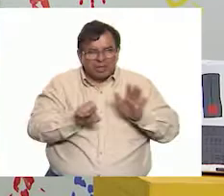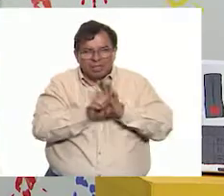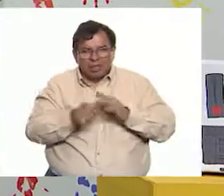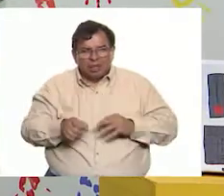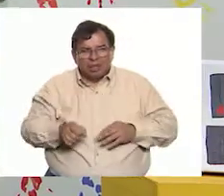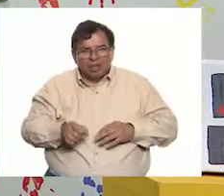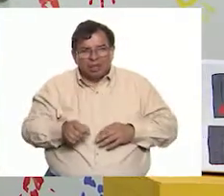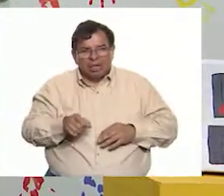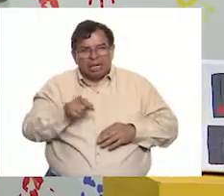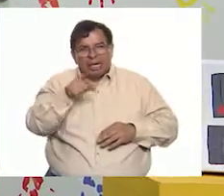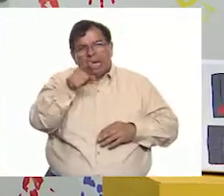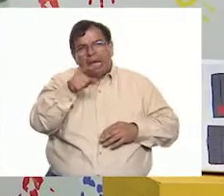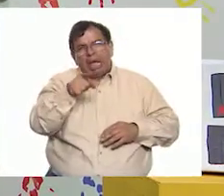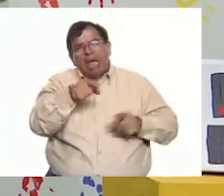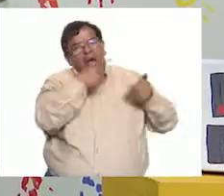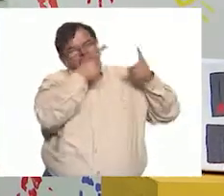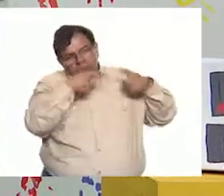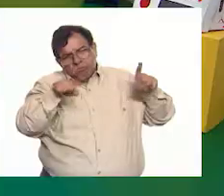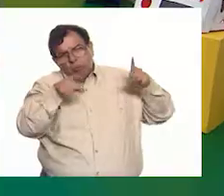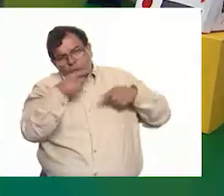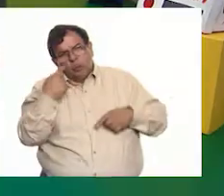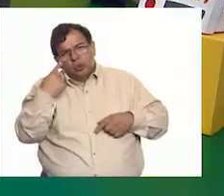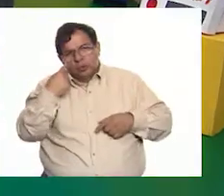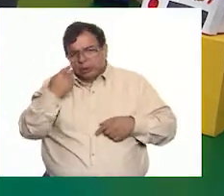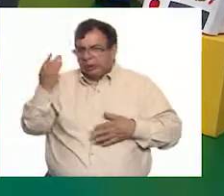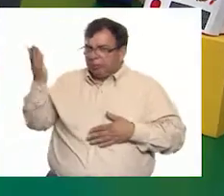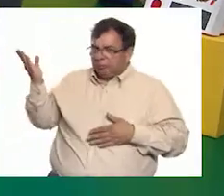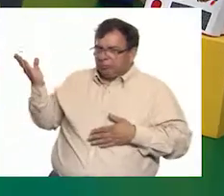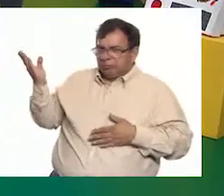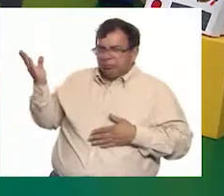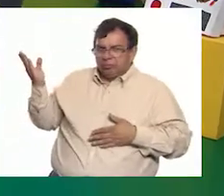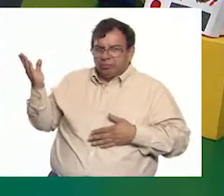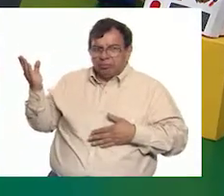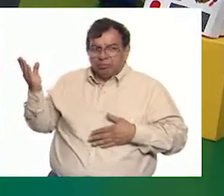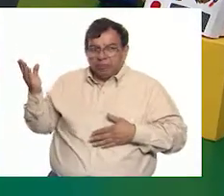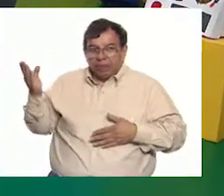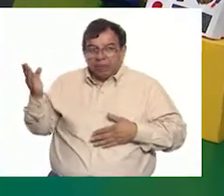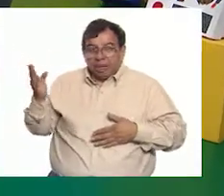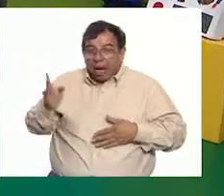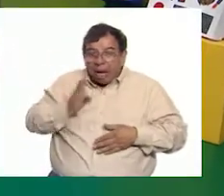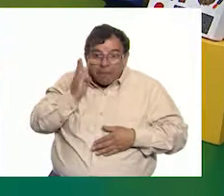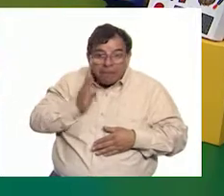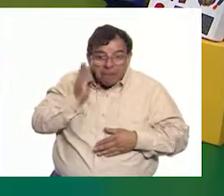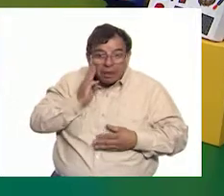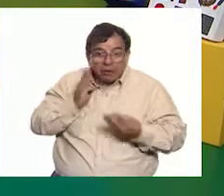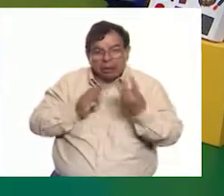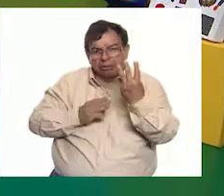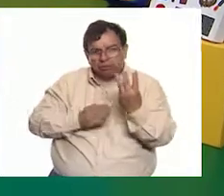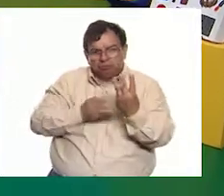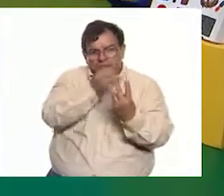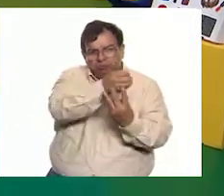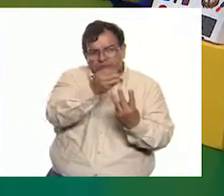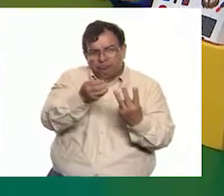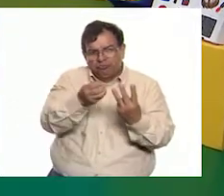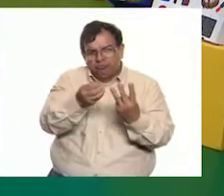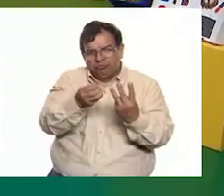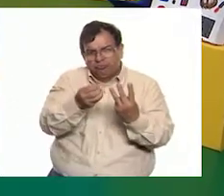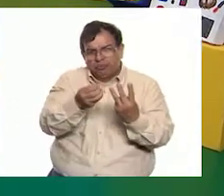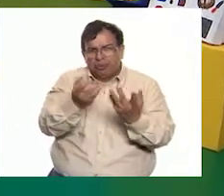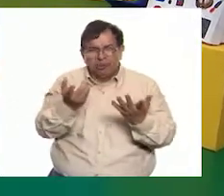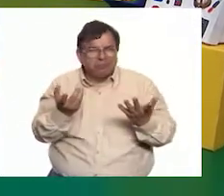Por ejemplo, ahí están las notas musicales. Las notas musicales. Las tres manzanas forman un patrón.